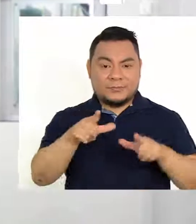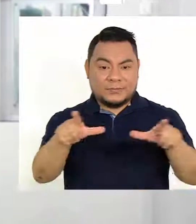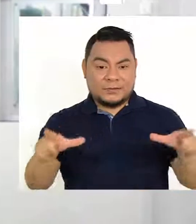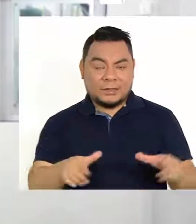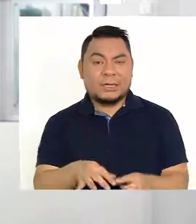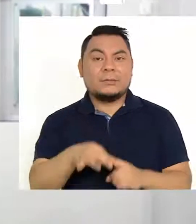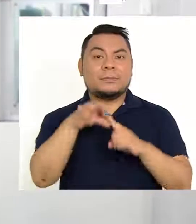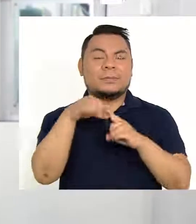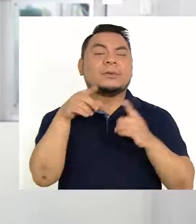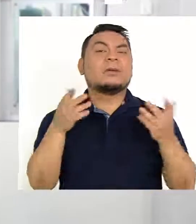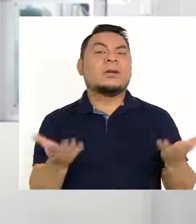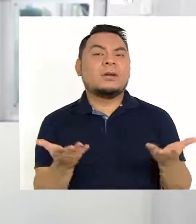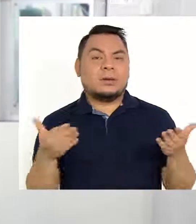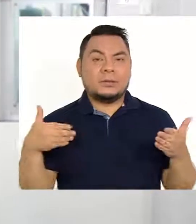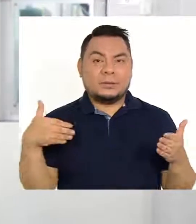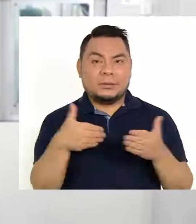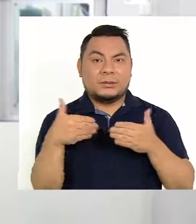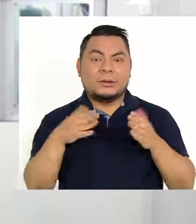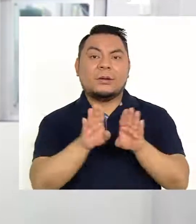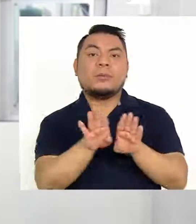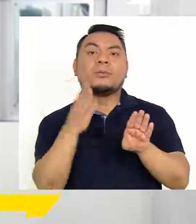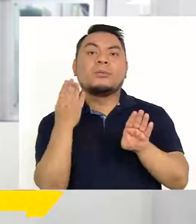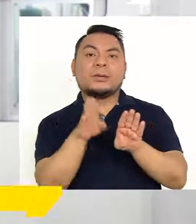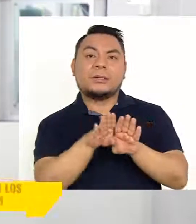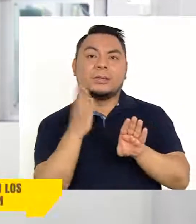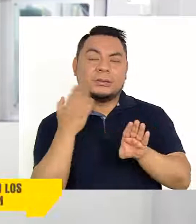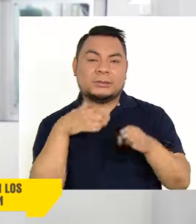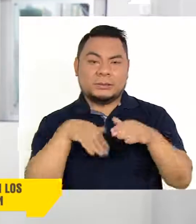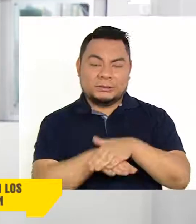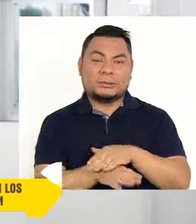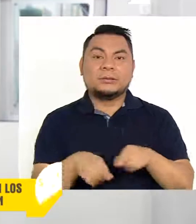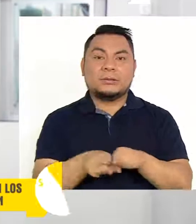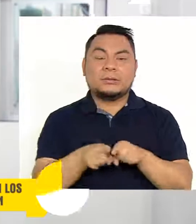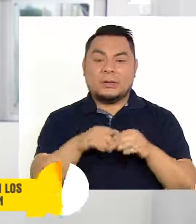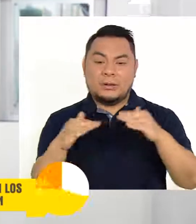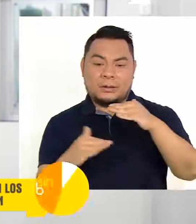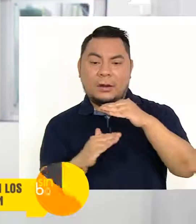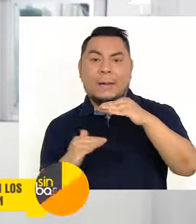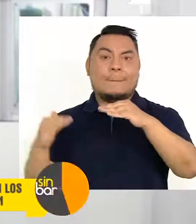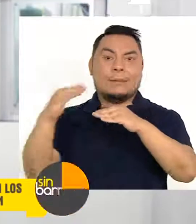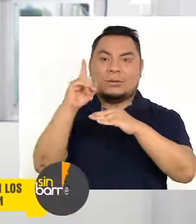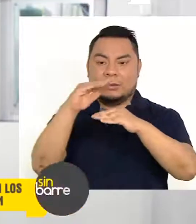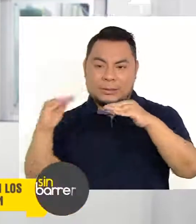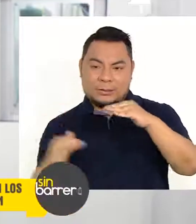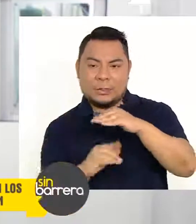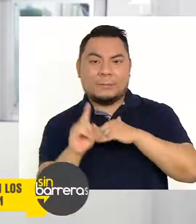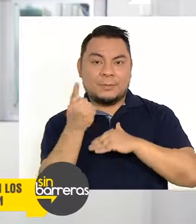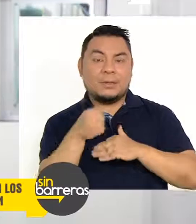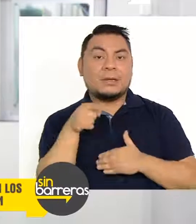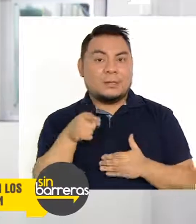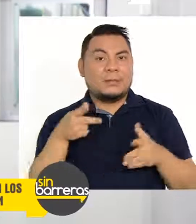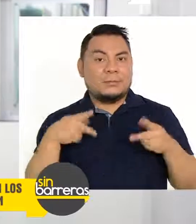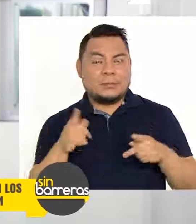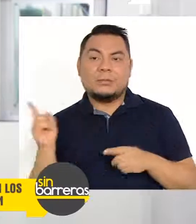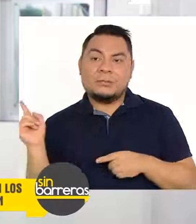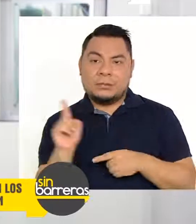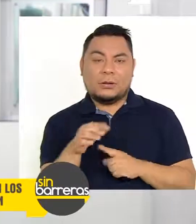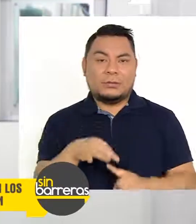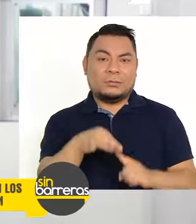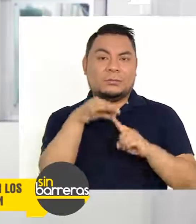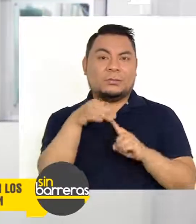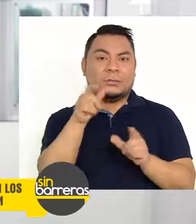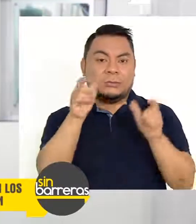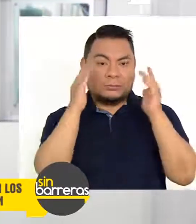Estos ambientes especiales serán ubicados cerca a las puertas de ingreso y en los primeros pisos de los centros de votación, permitiendo así la